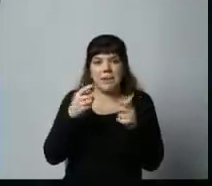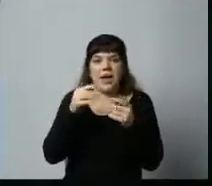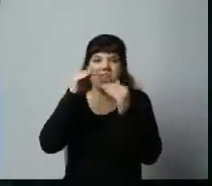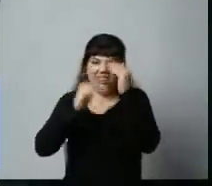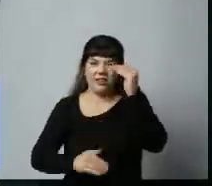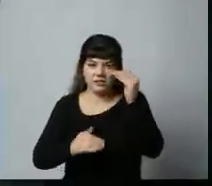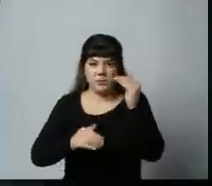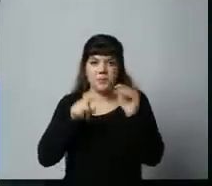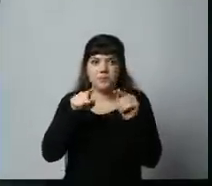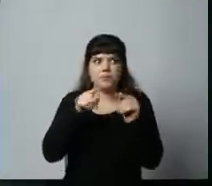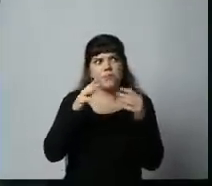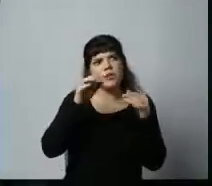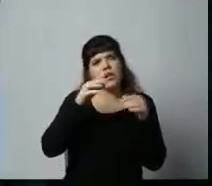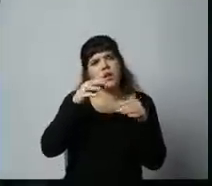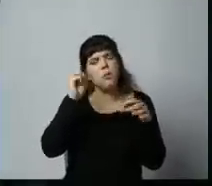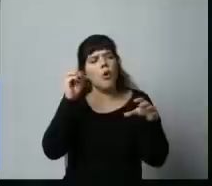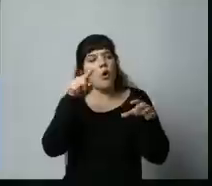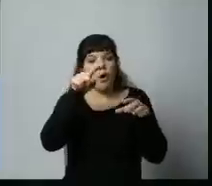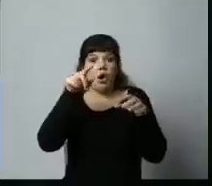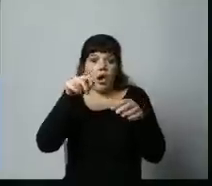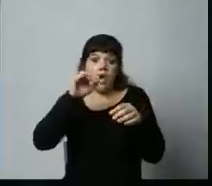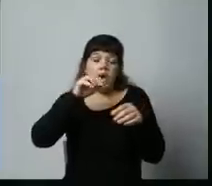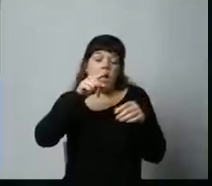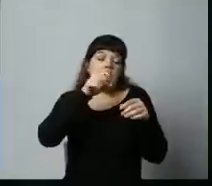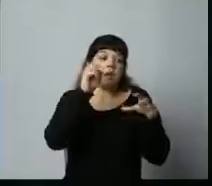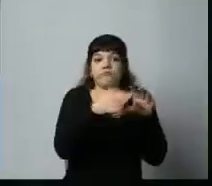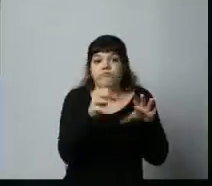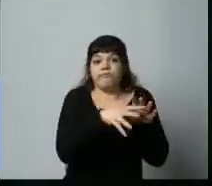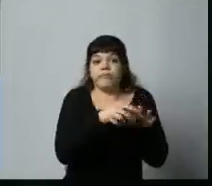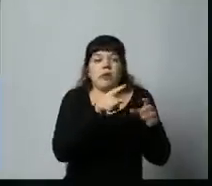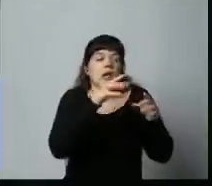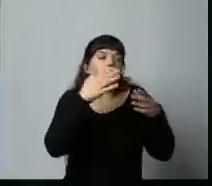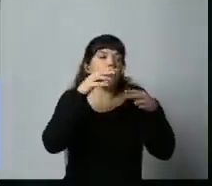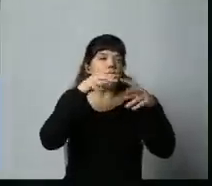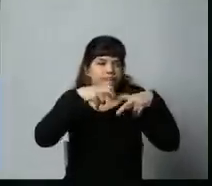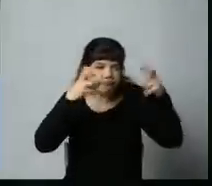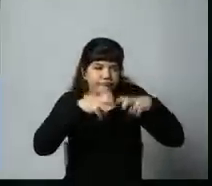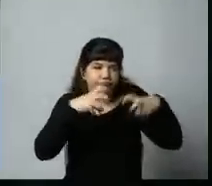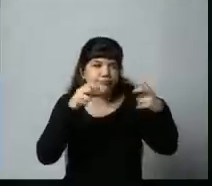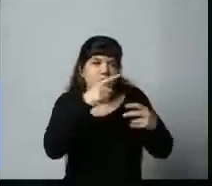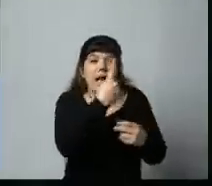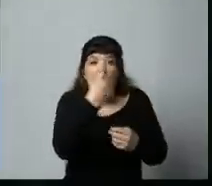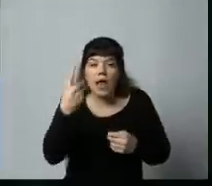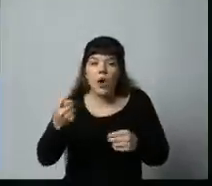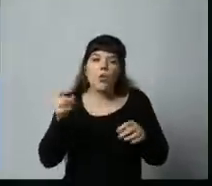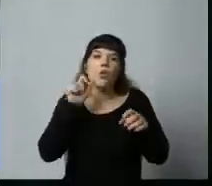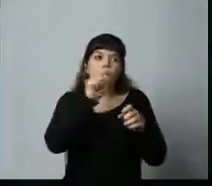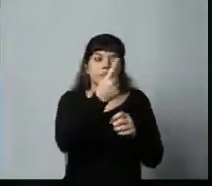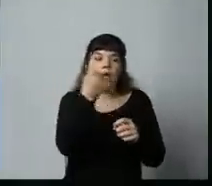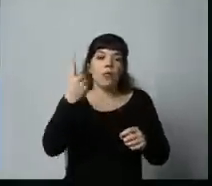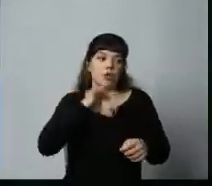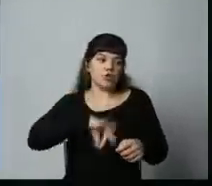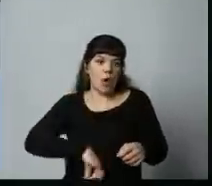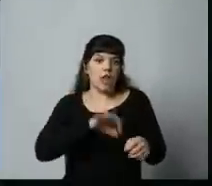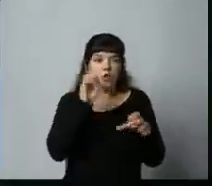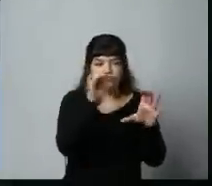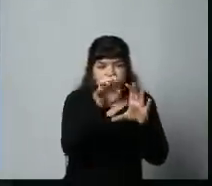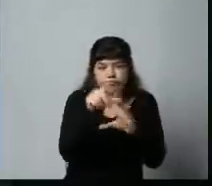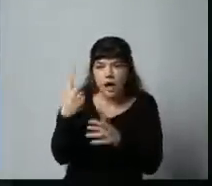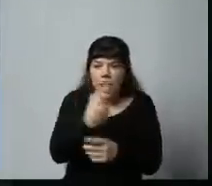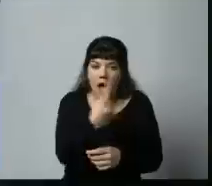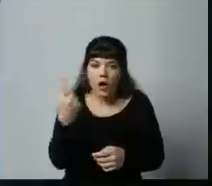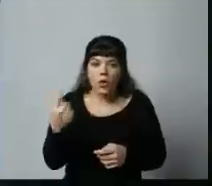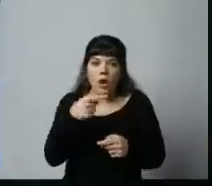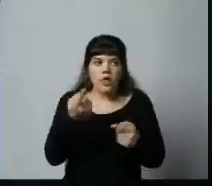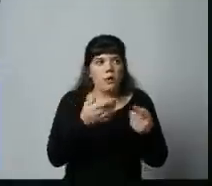que toma todos los ingresos de la población y mide la distancia que hay entre cada una de las personas y sus ingresos y Cuanto más estirado est el acordeón más